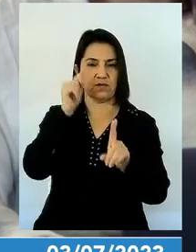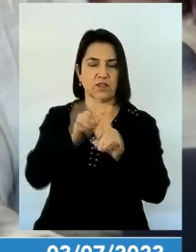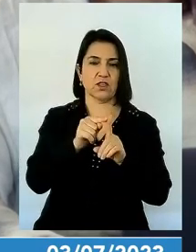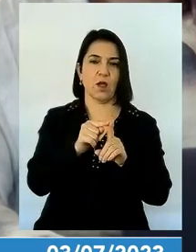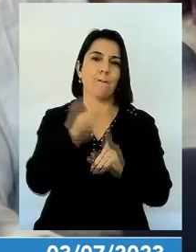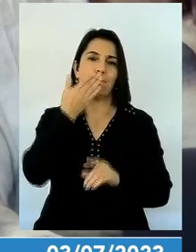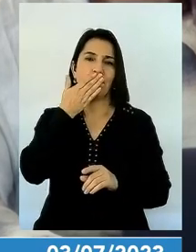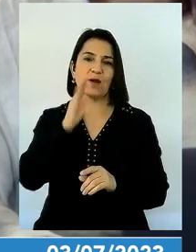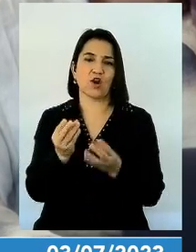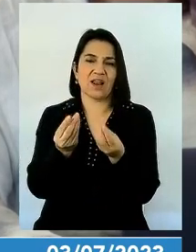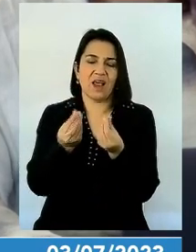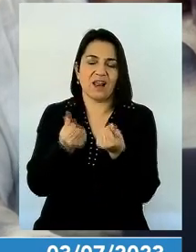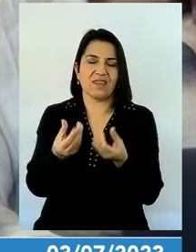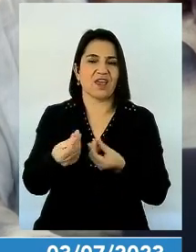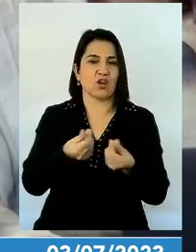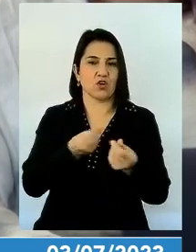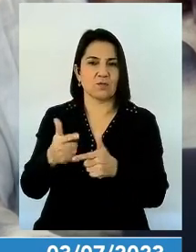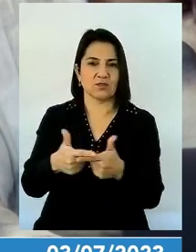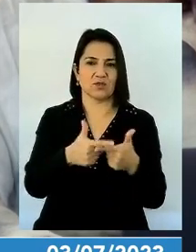cultural de Chile.